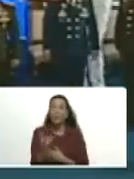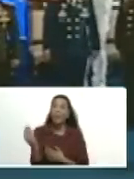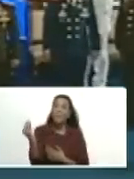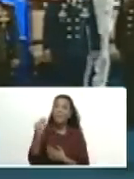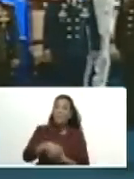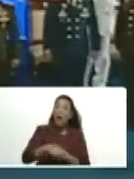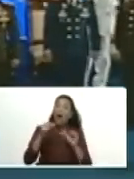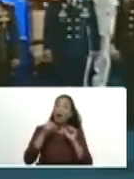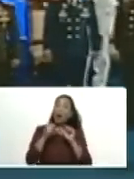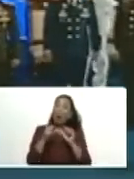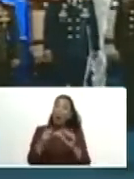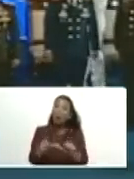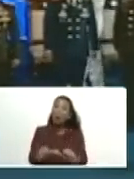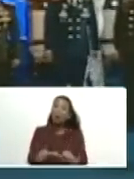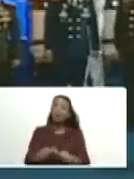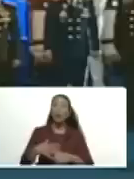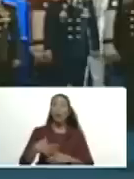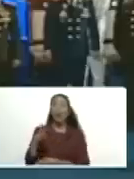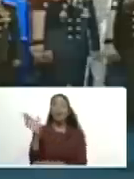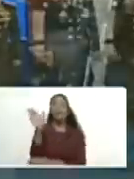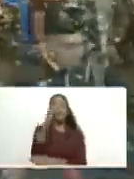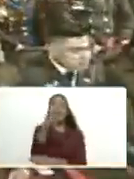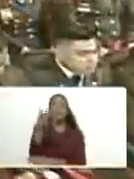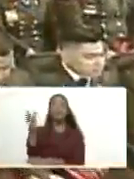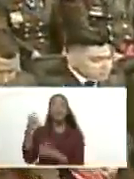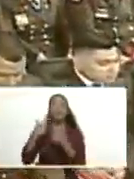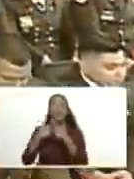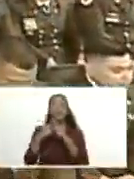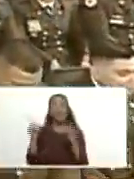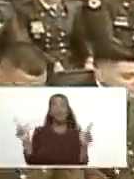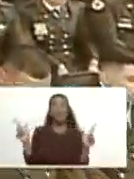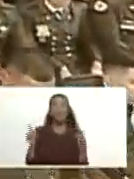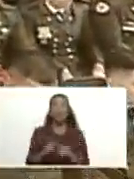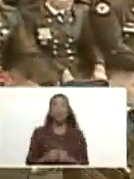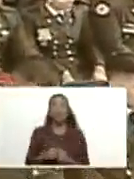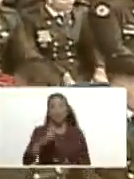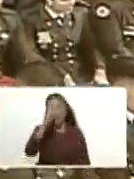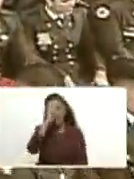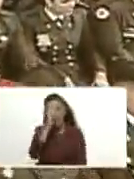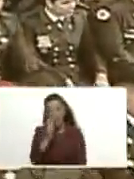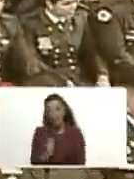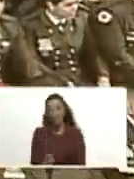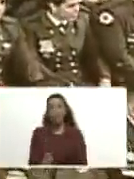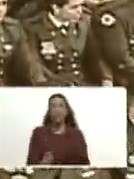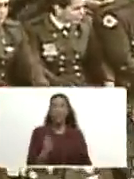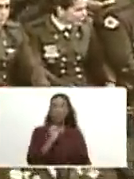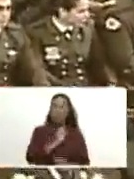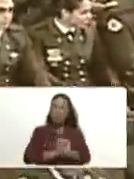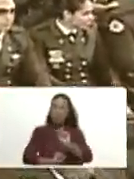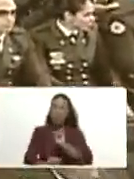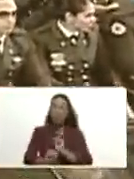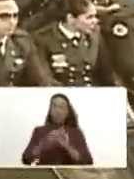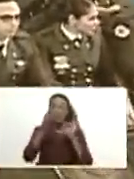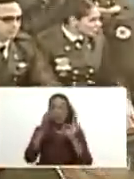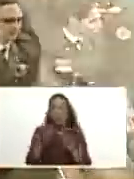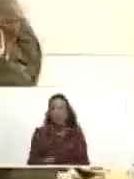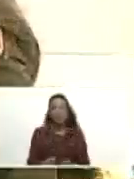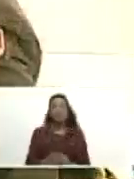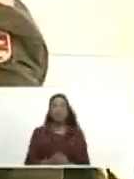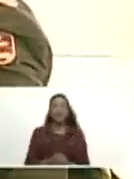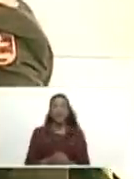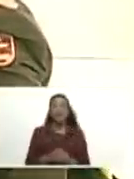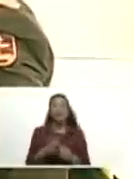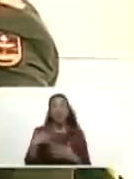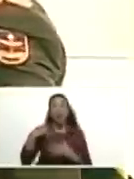de continuar levantando las banderas de la libertad, de la soberanía y la defensa precisamente de